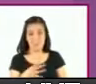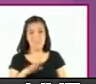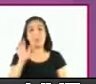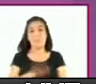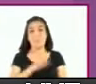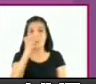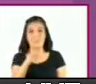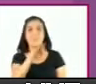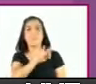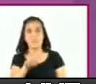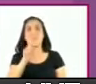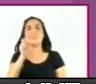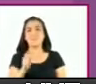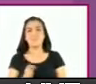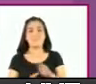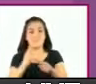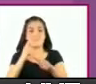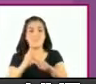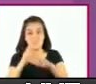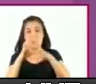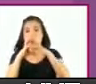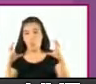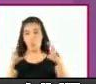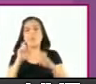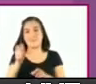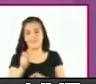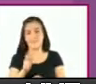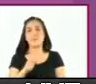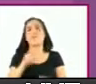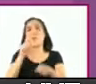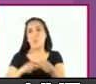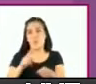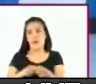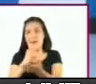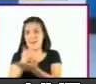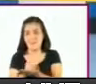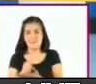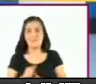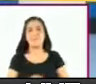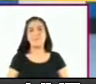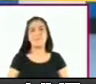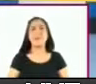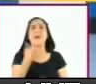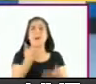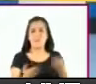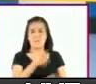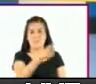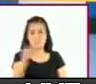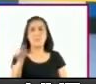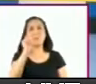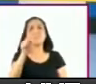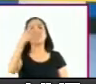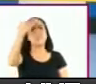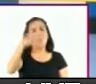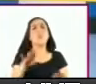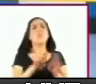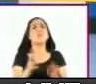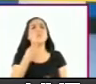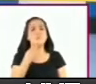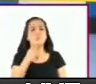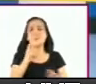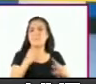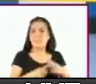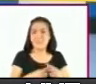posición 60 habrá un globo color azul. ¿Reconoces ahora la utilidad de una expresión